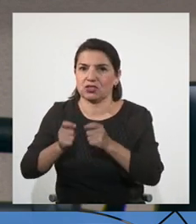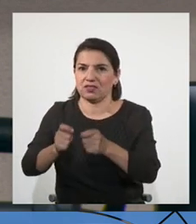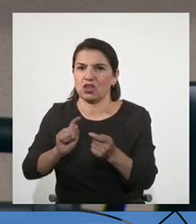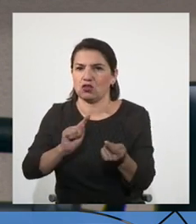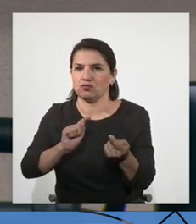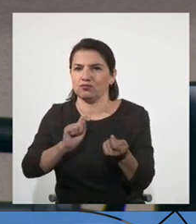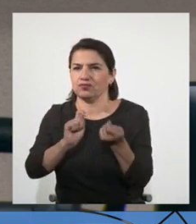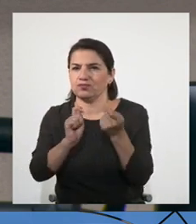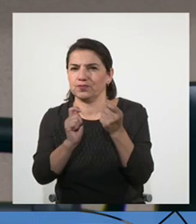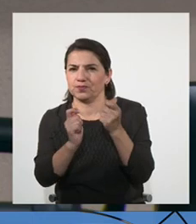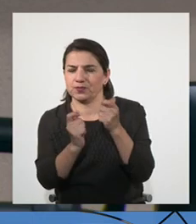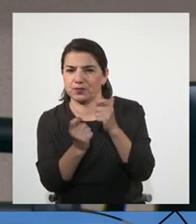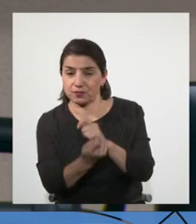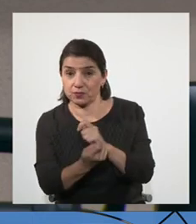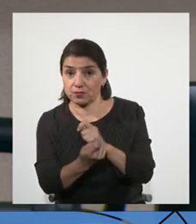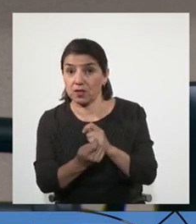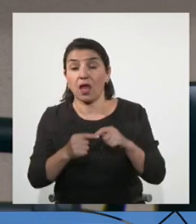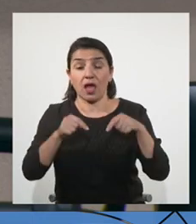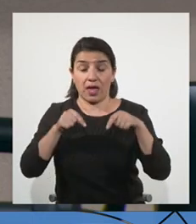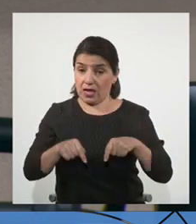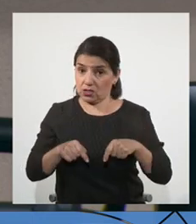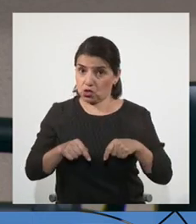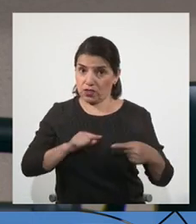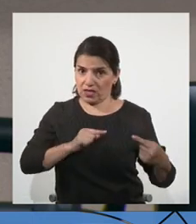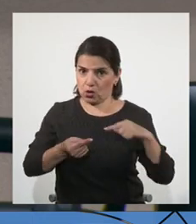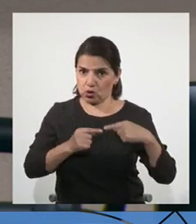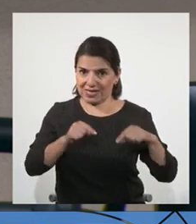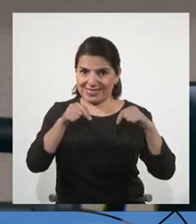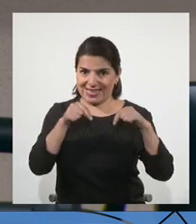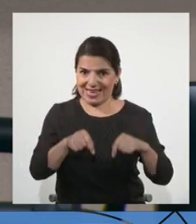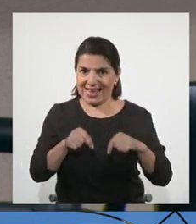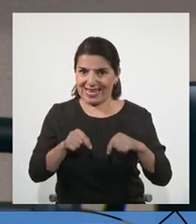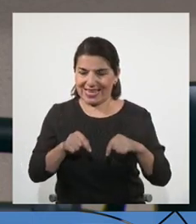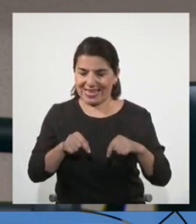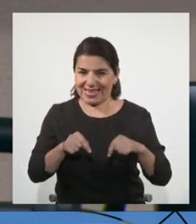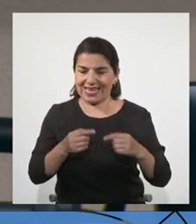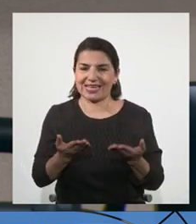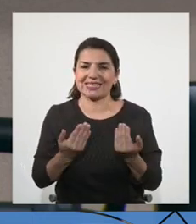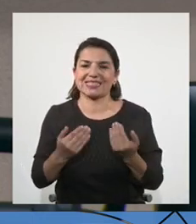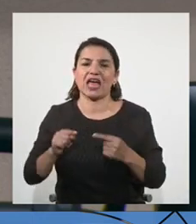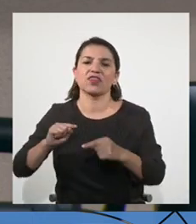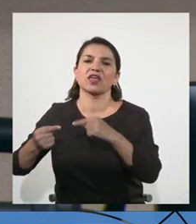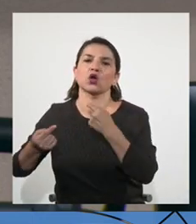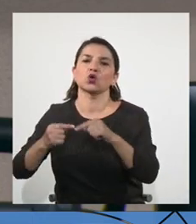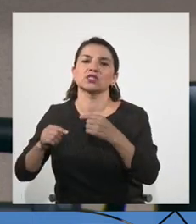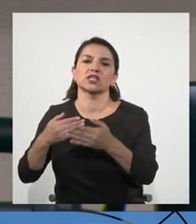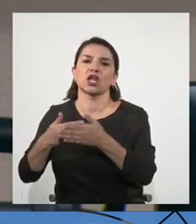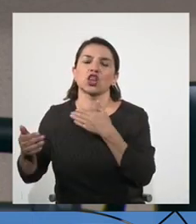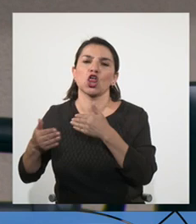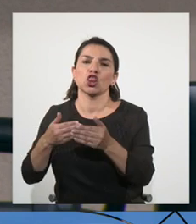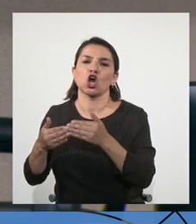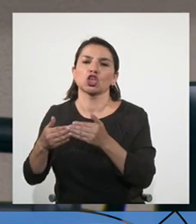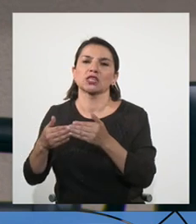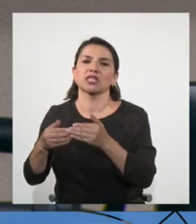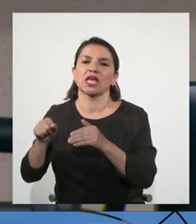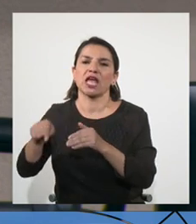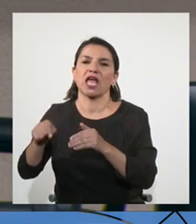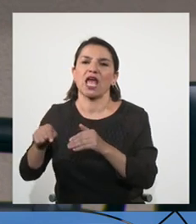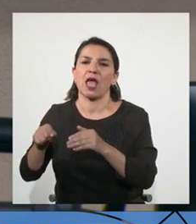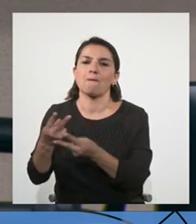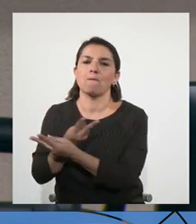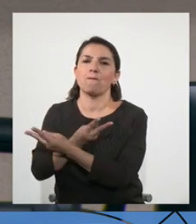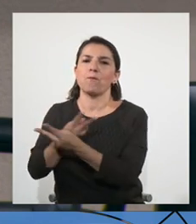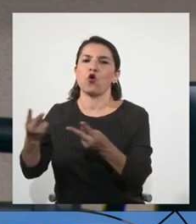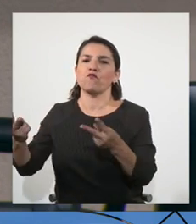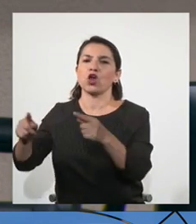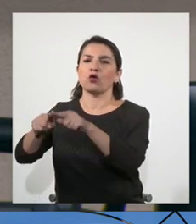discutirse acá, sino que es algo que tiene que discutirse en Tesoro Público, porque en Tesoro Público es donde aparece el FAR